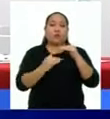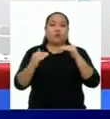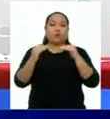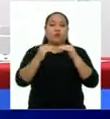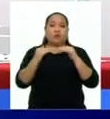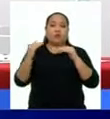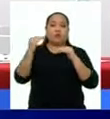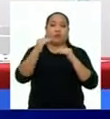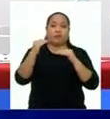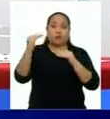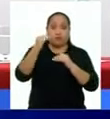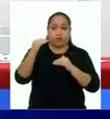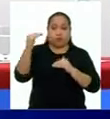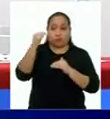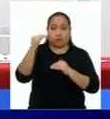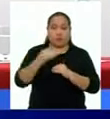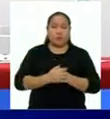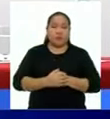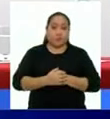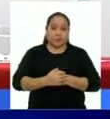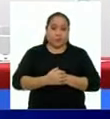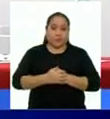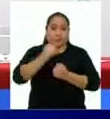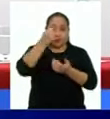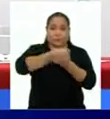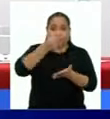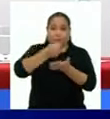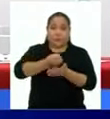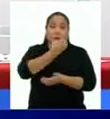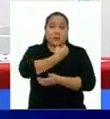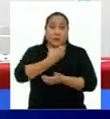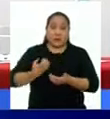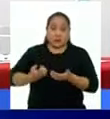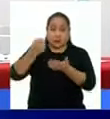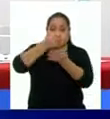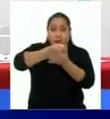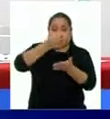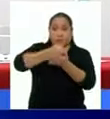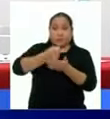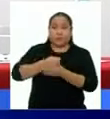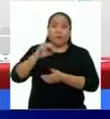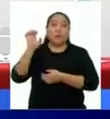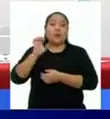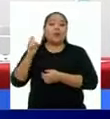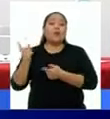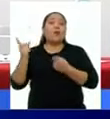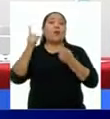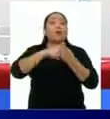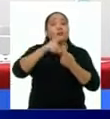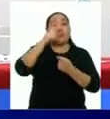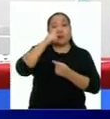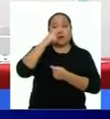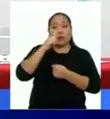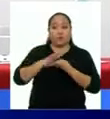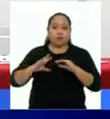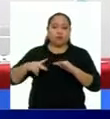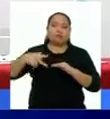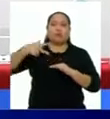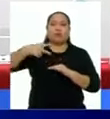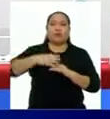inversión pública en lo que va de este año, enero-junio, es el